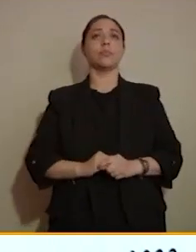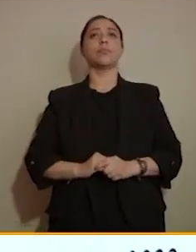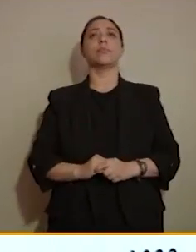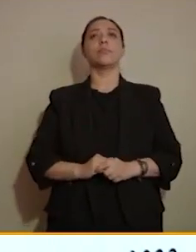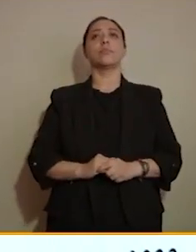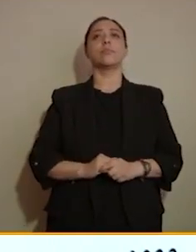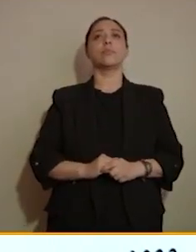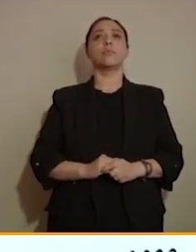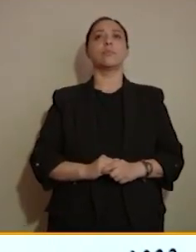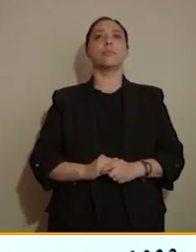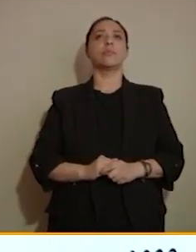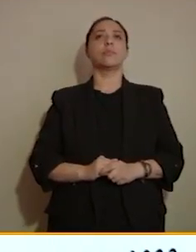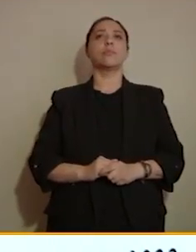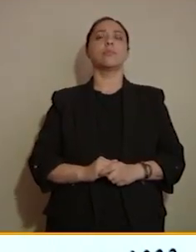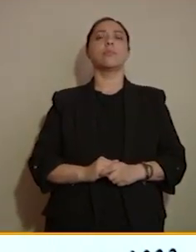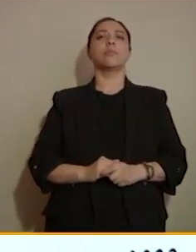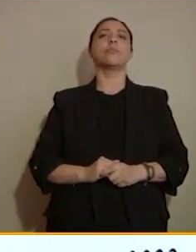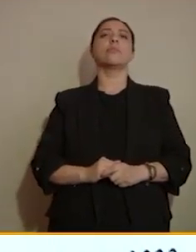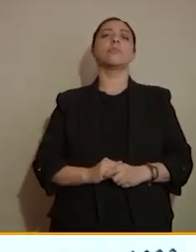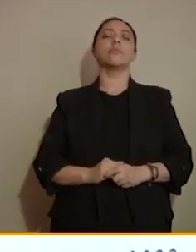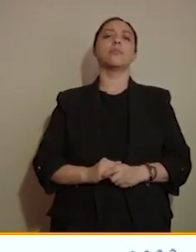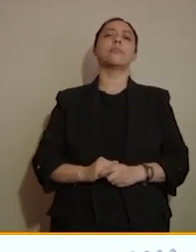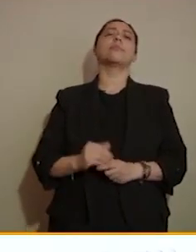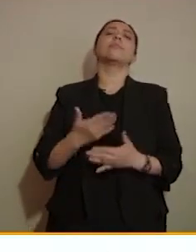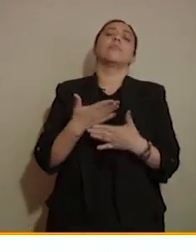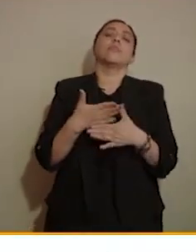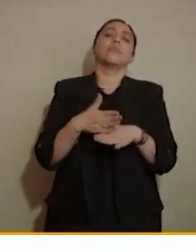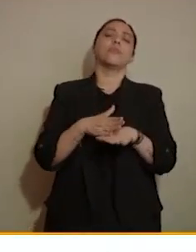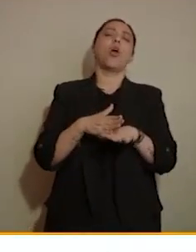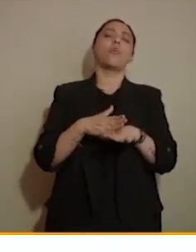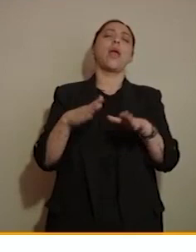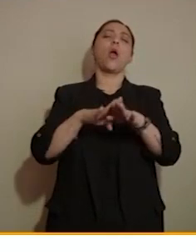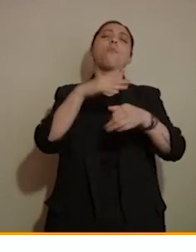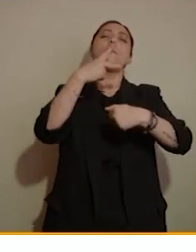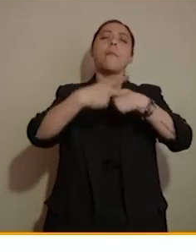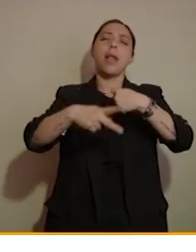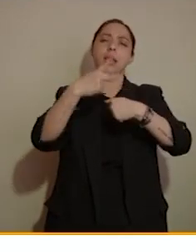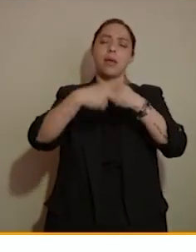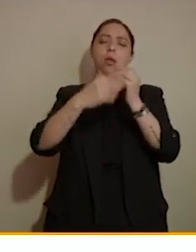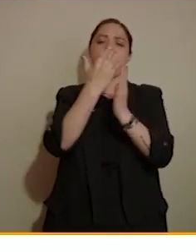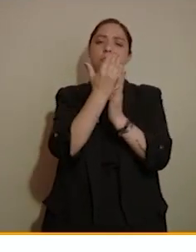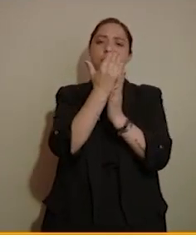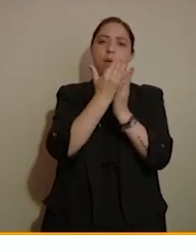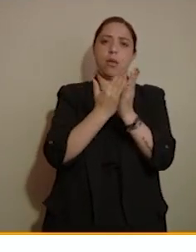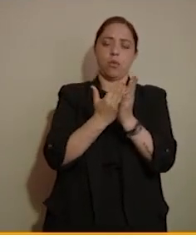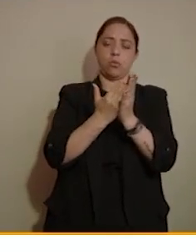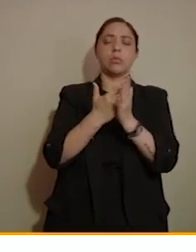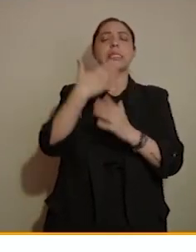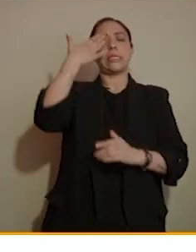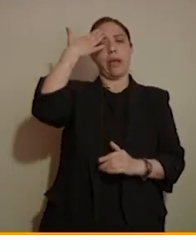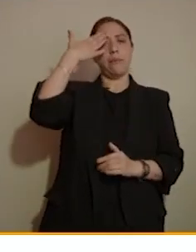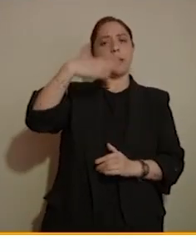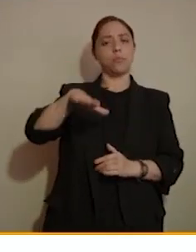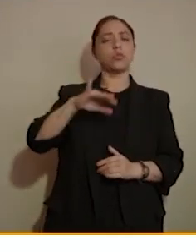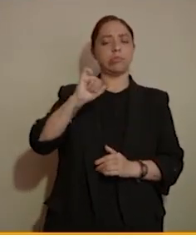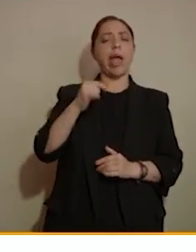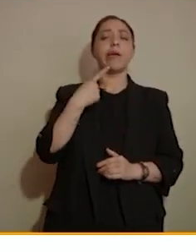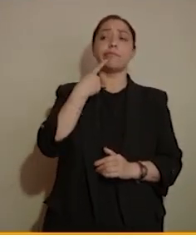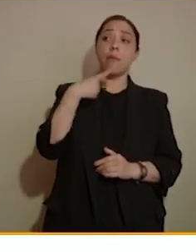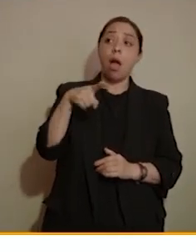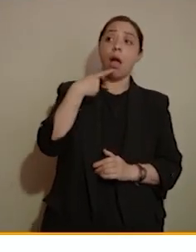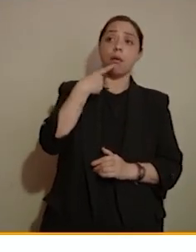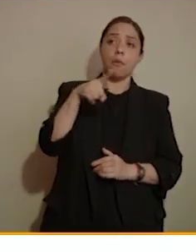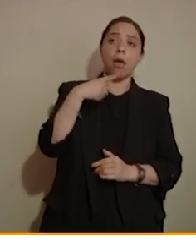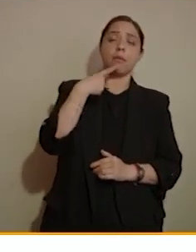Y bueno, respecto a lo que comentaba de la reducción de riesgos, sabemos que sí las demandas han incrementado.